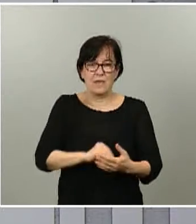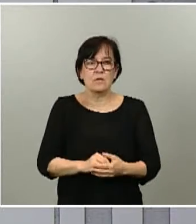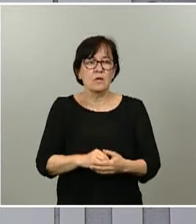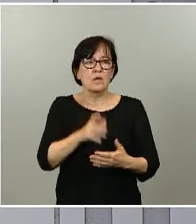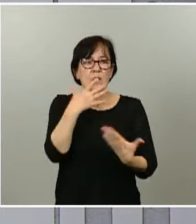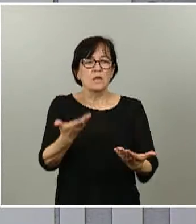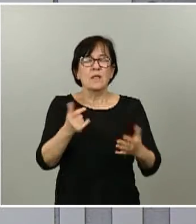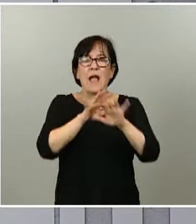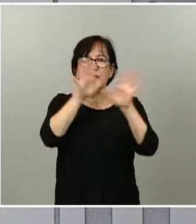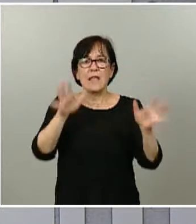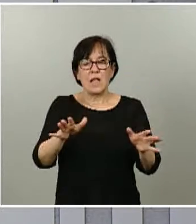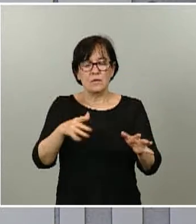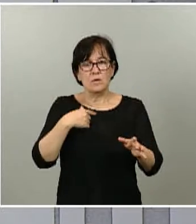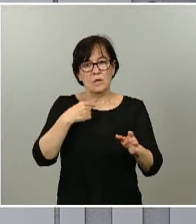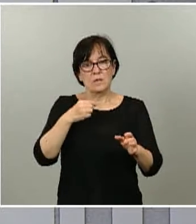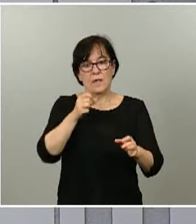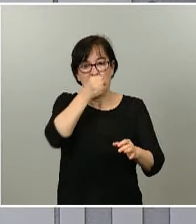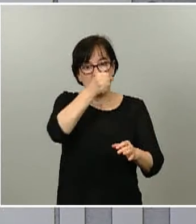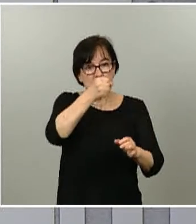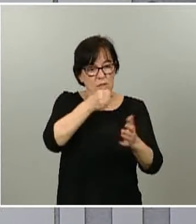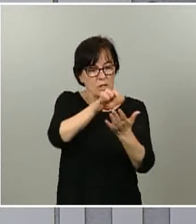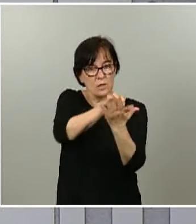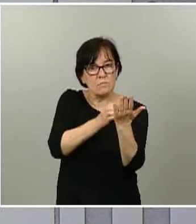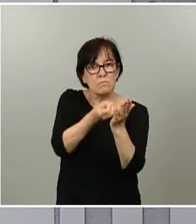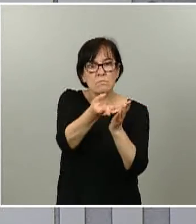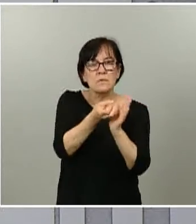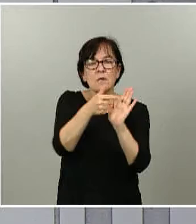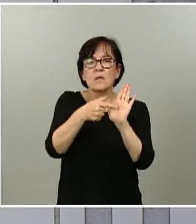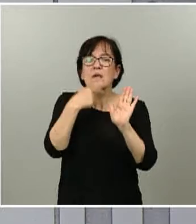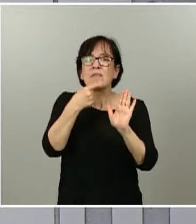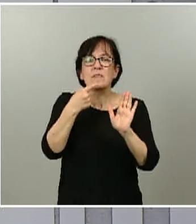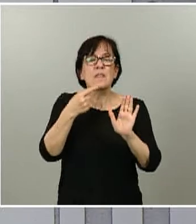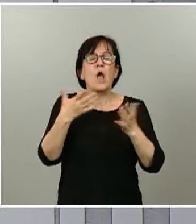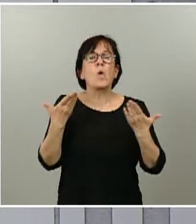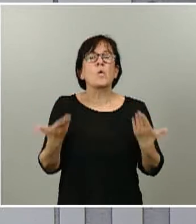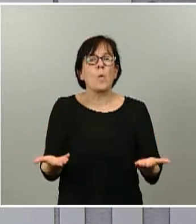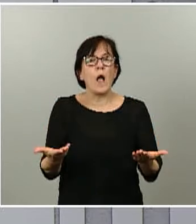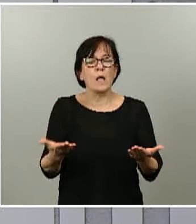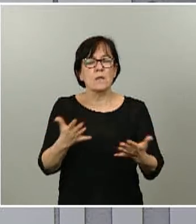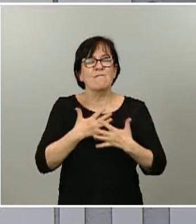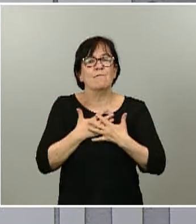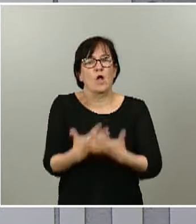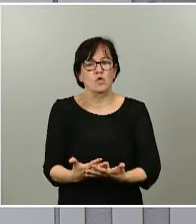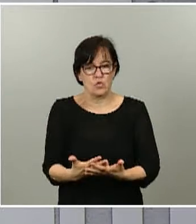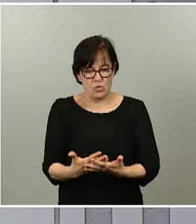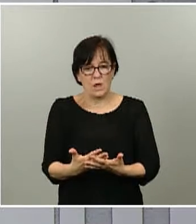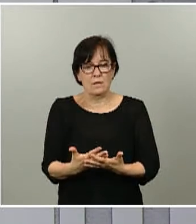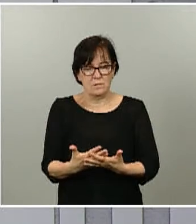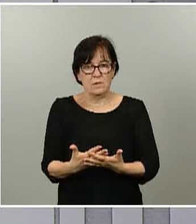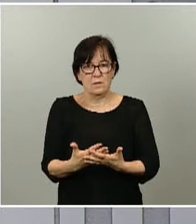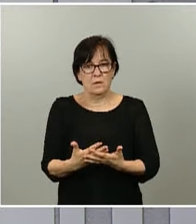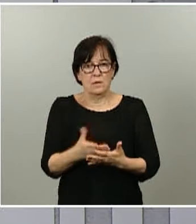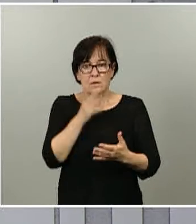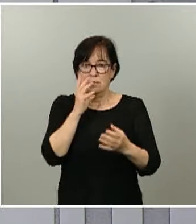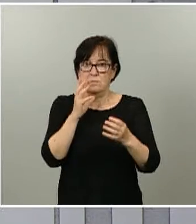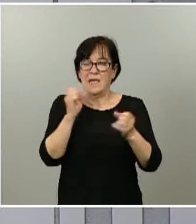que lanzó el Partido Socialista ponía claramente de manifiesto cuál había sido la voluntad y cuál había sido el sentido, porque tenga en cuenta